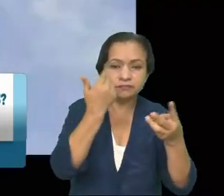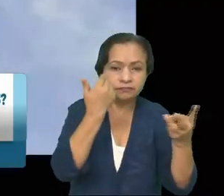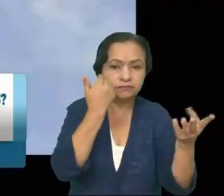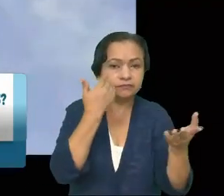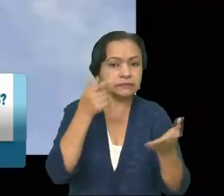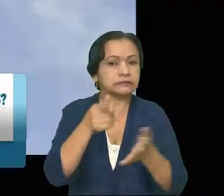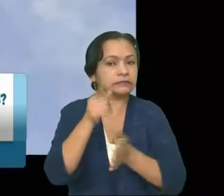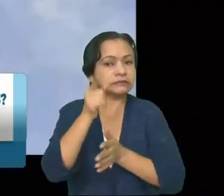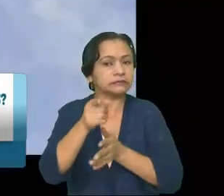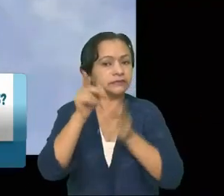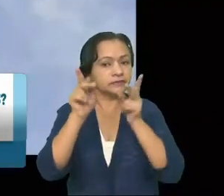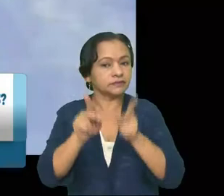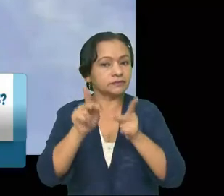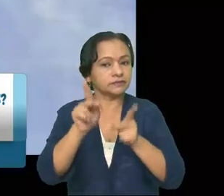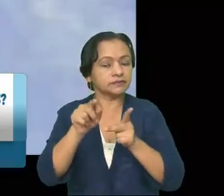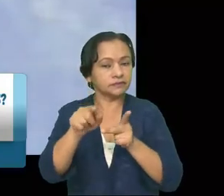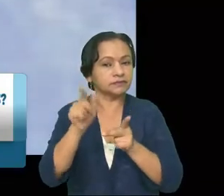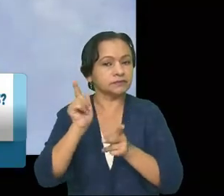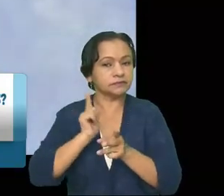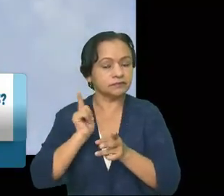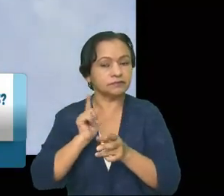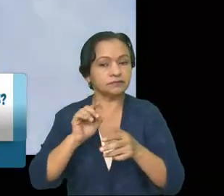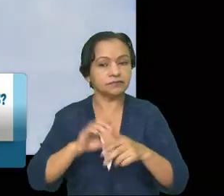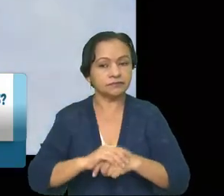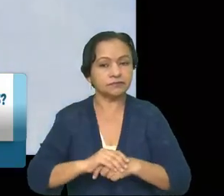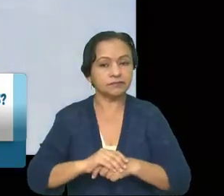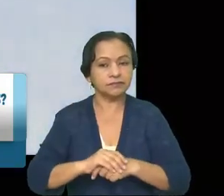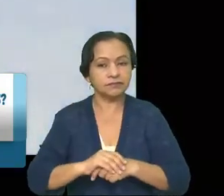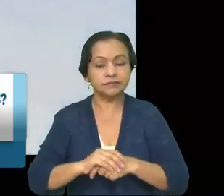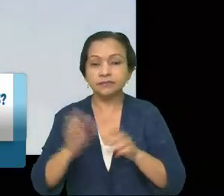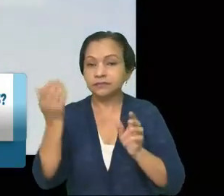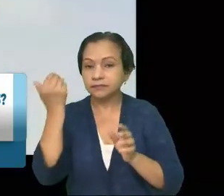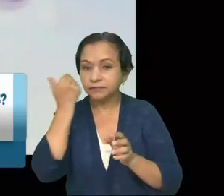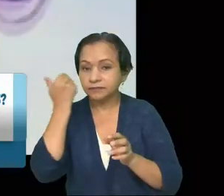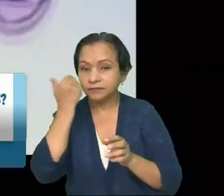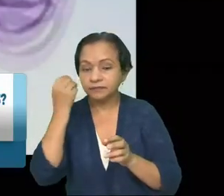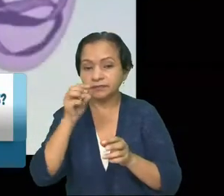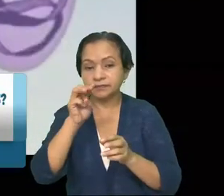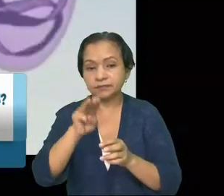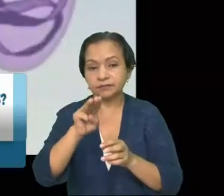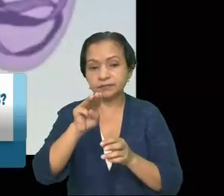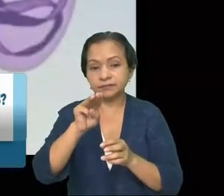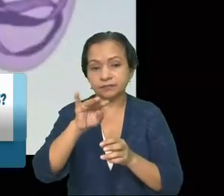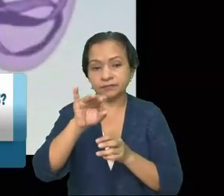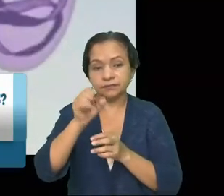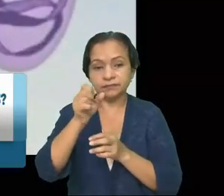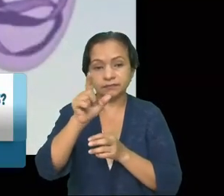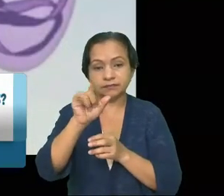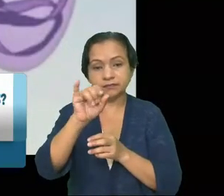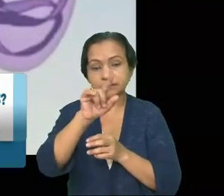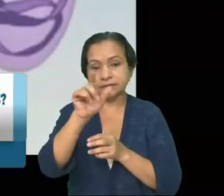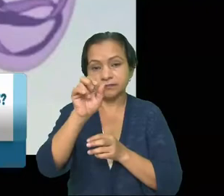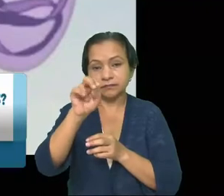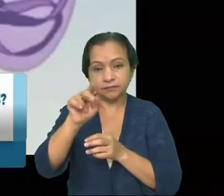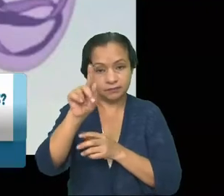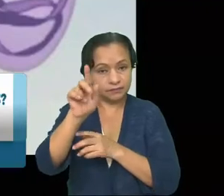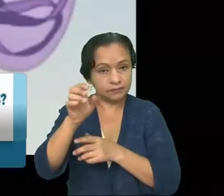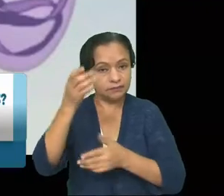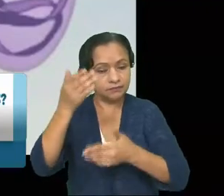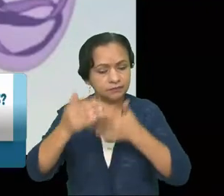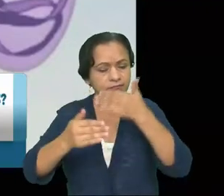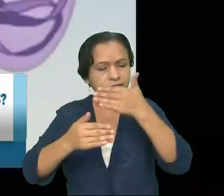hacen pensar que estás frente a una enfermedad desmielinizante, ¿no? Es un proceso largo, entonces,